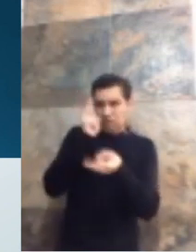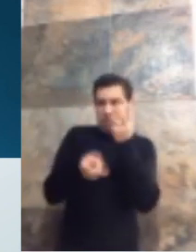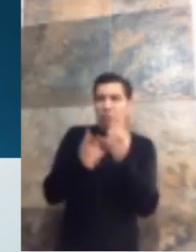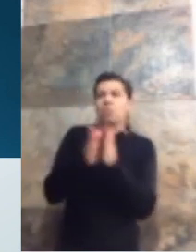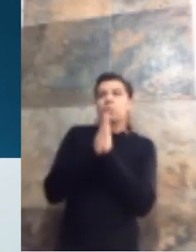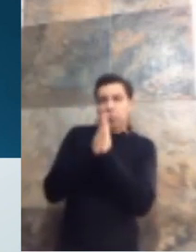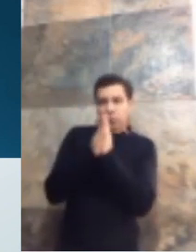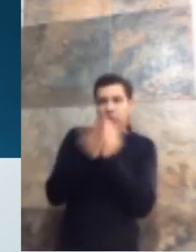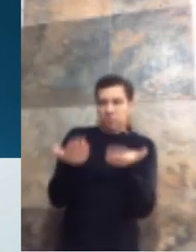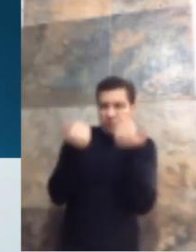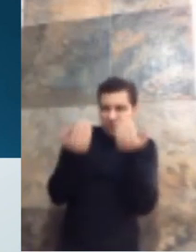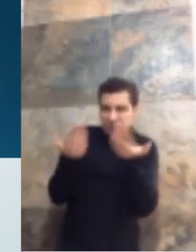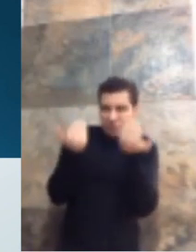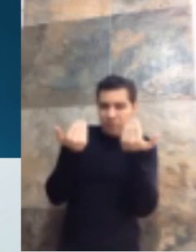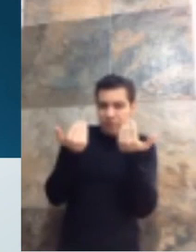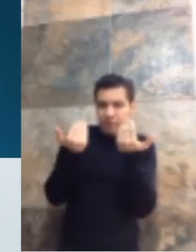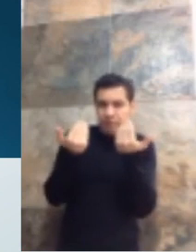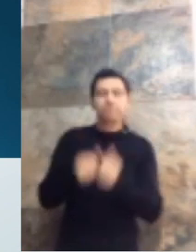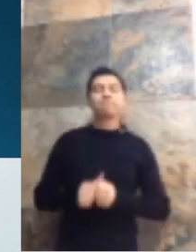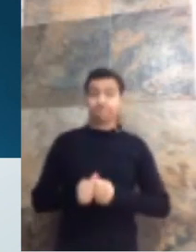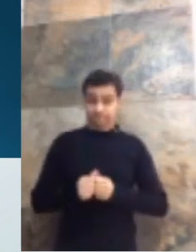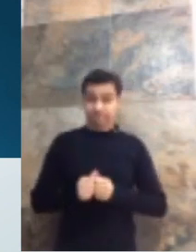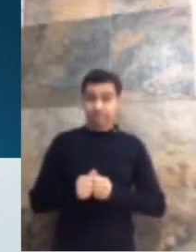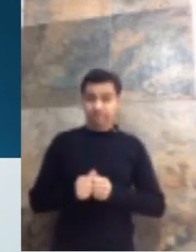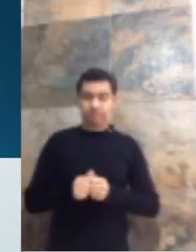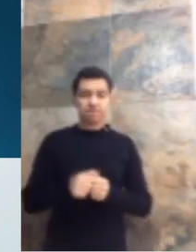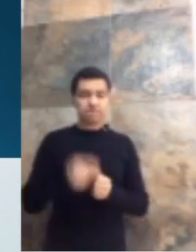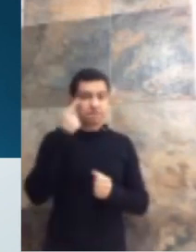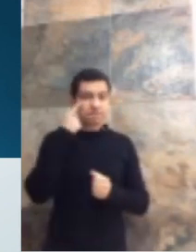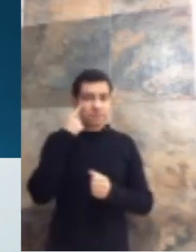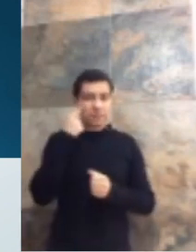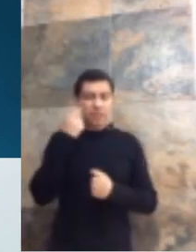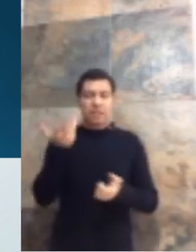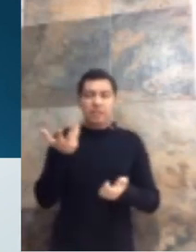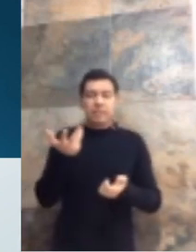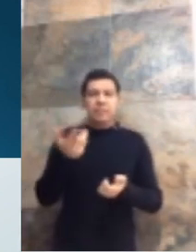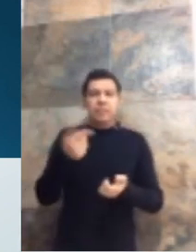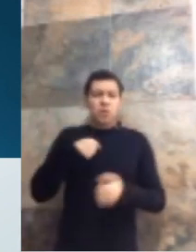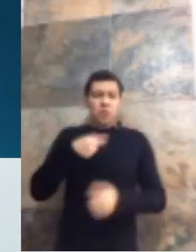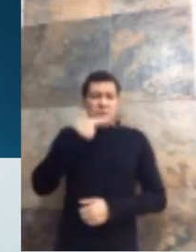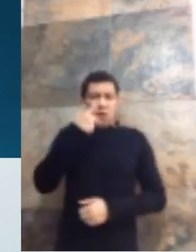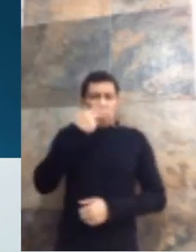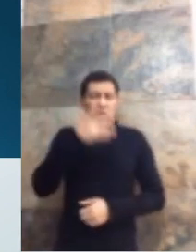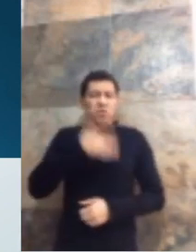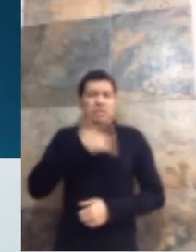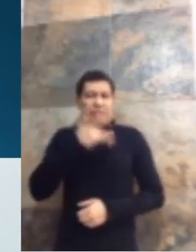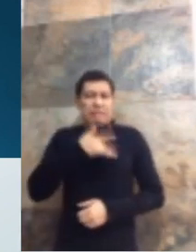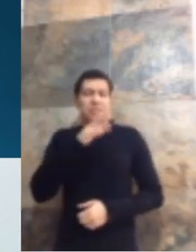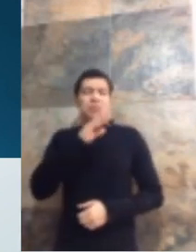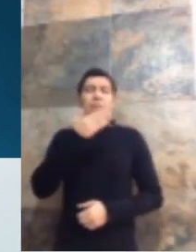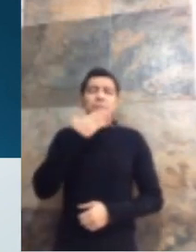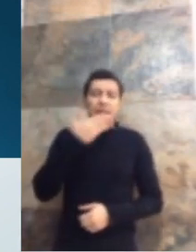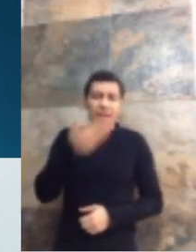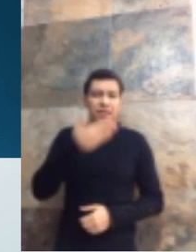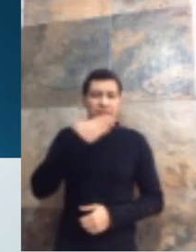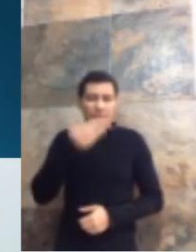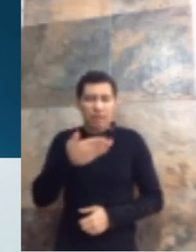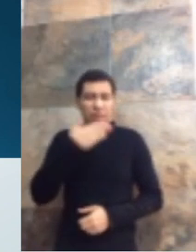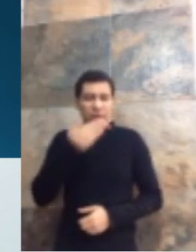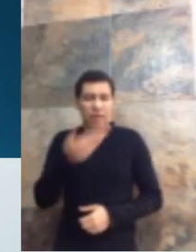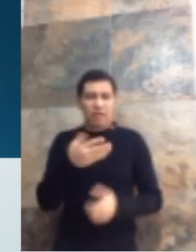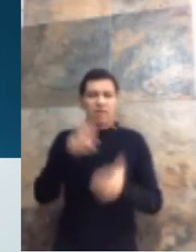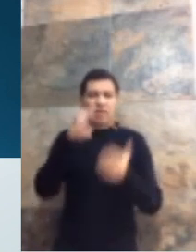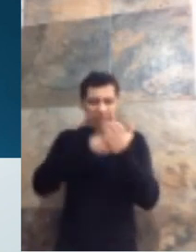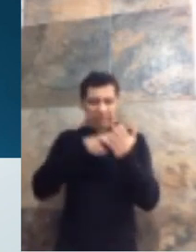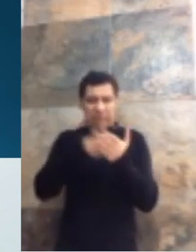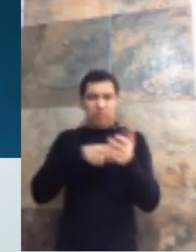criterios. Atención a expresiones de intención de mejora. La gente nos dice que ya quiere mejorar y aquí hay 3 fases que